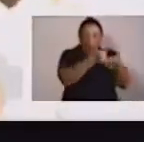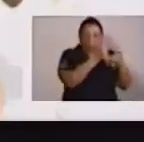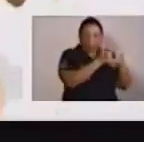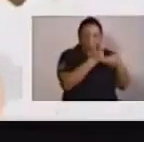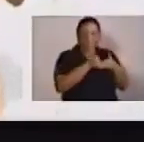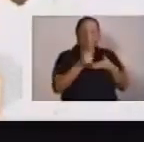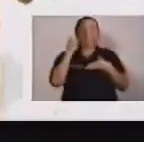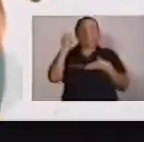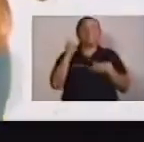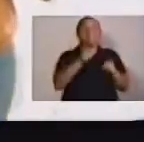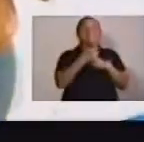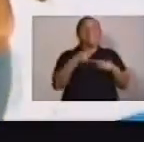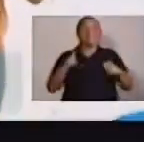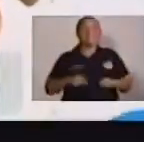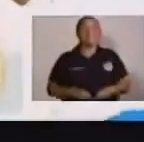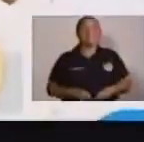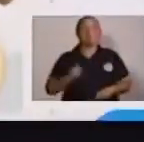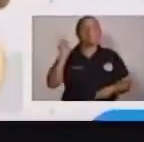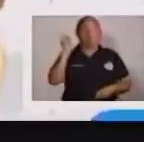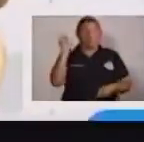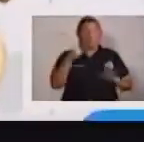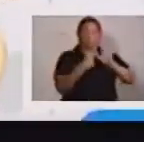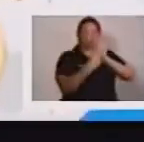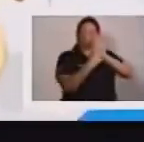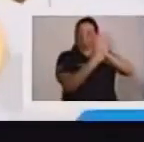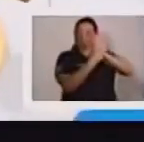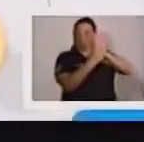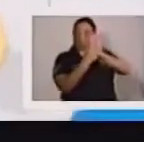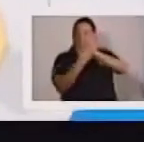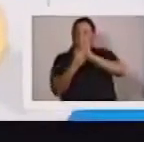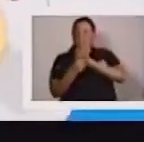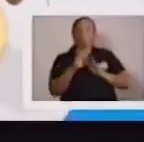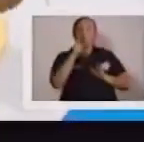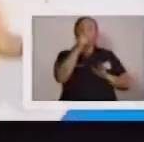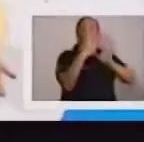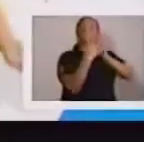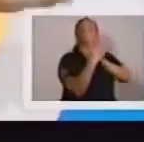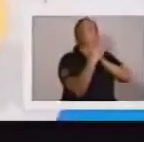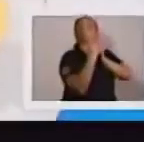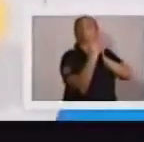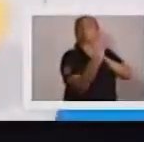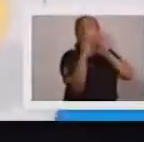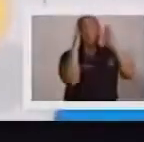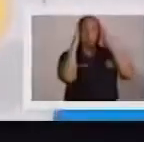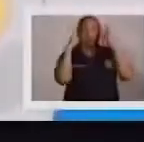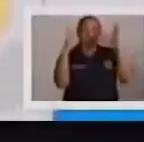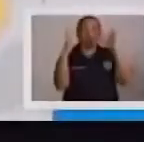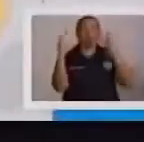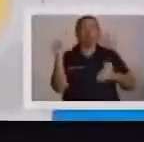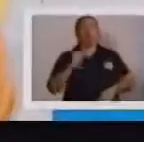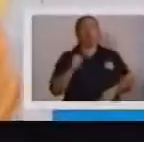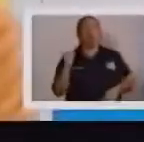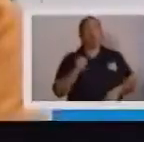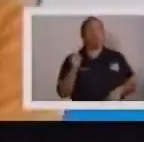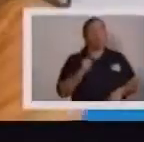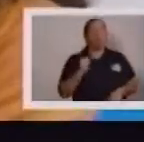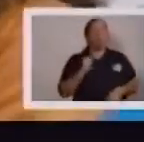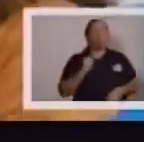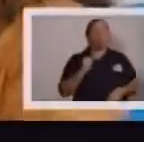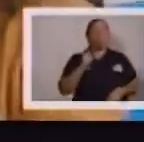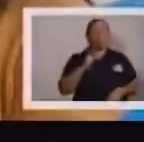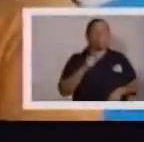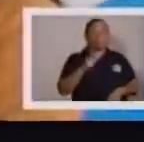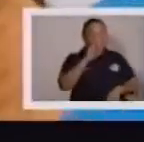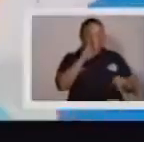Así es, les vamos a ir mostrando cada parte, ¿sí? Y ustedes deben de prestar atención y repetirla con nosotros. Me